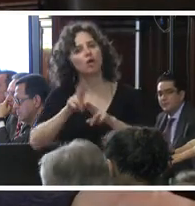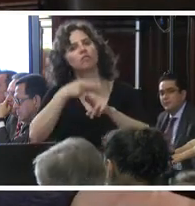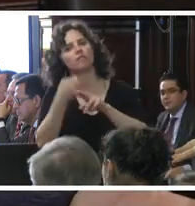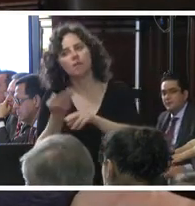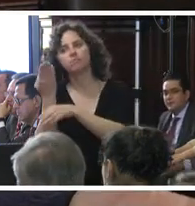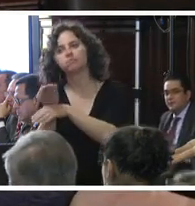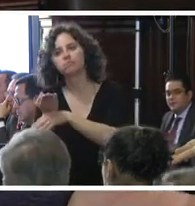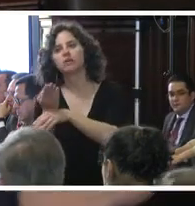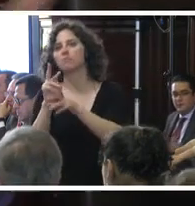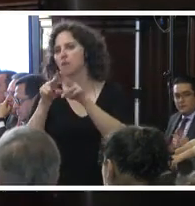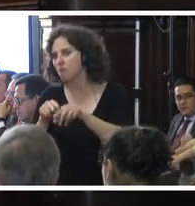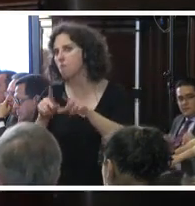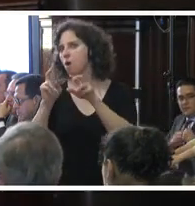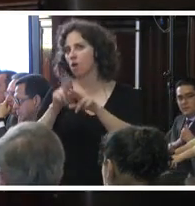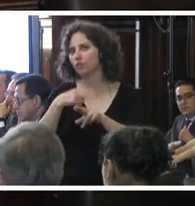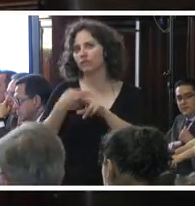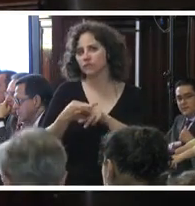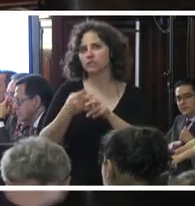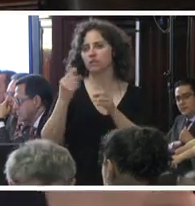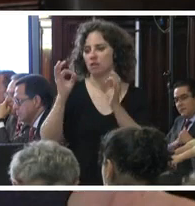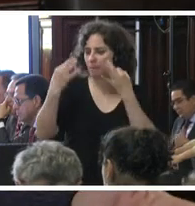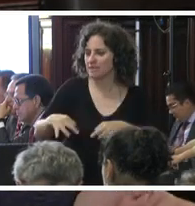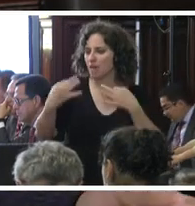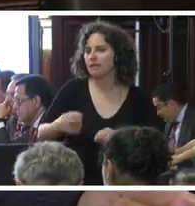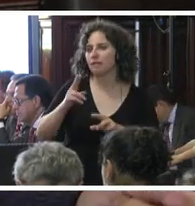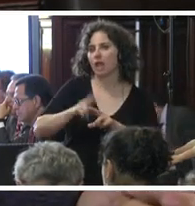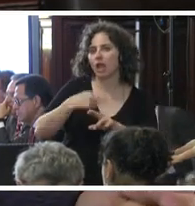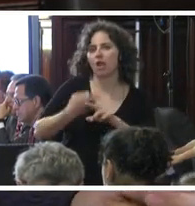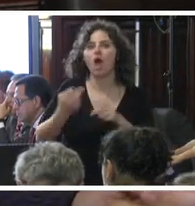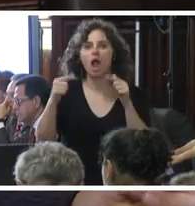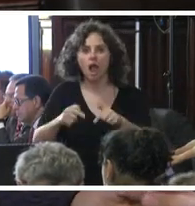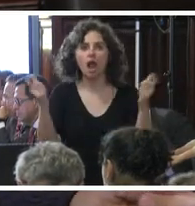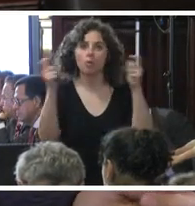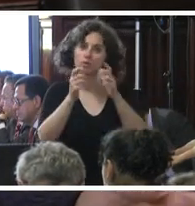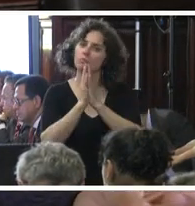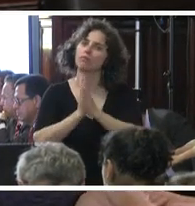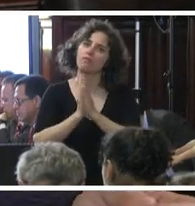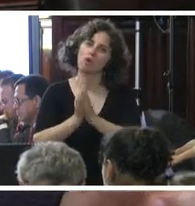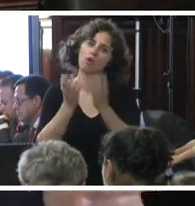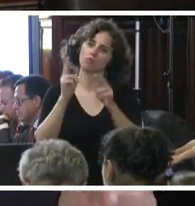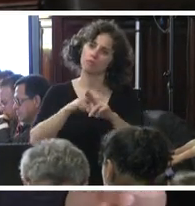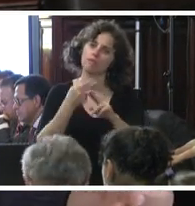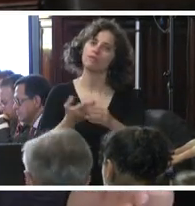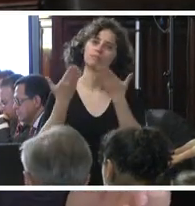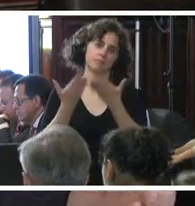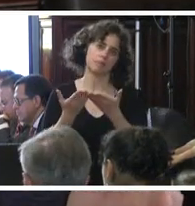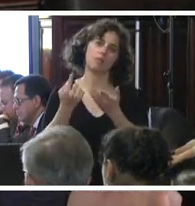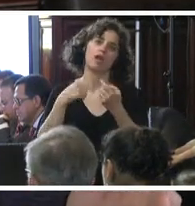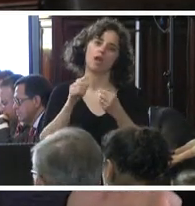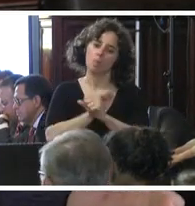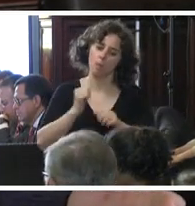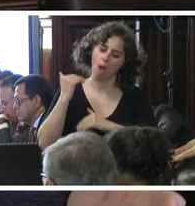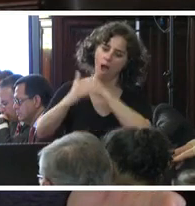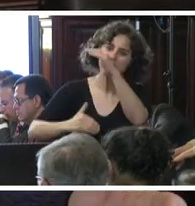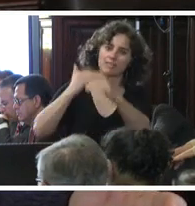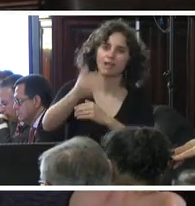misma solicitud. Lo hemos hecho de manera particular, lo queremos volver a hacer aquí en la audiencia, ¿no?, para que podamos avanzar en un